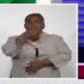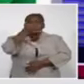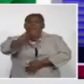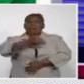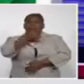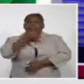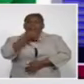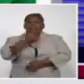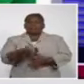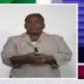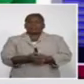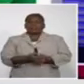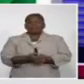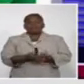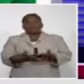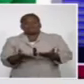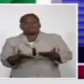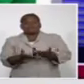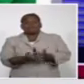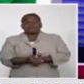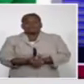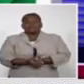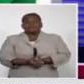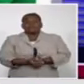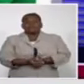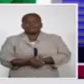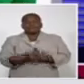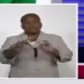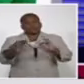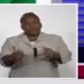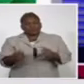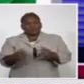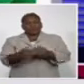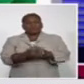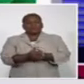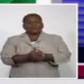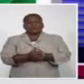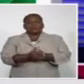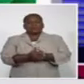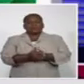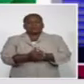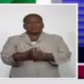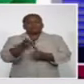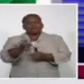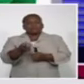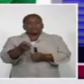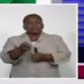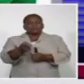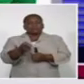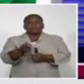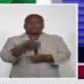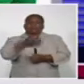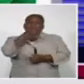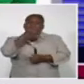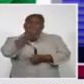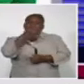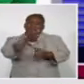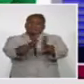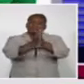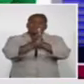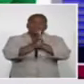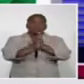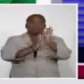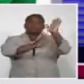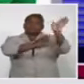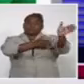en general, y bueno, una vez más rescatar y recabar la disciplina y el